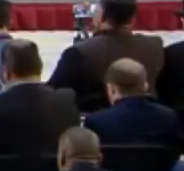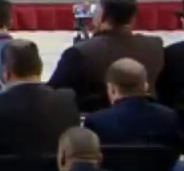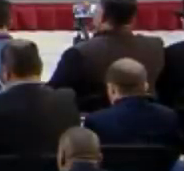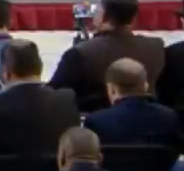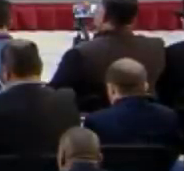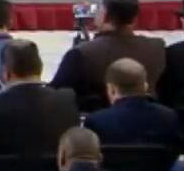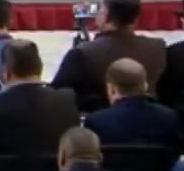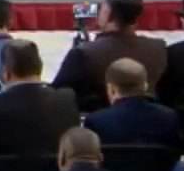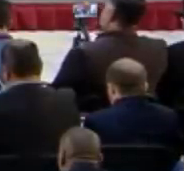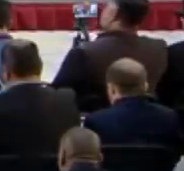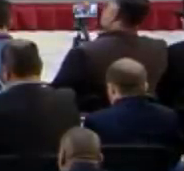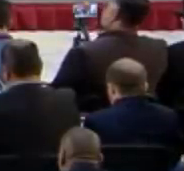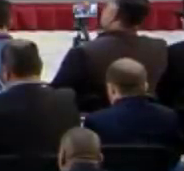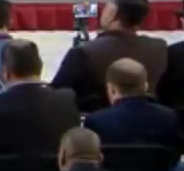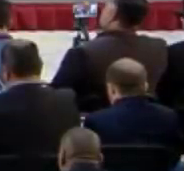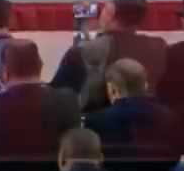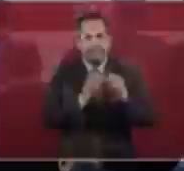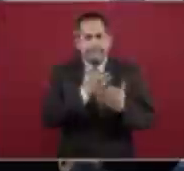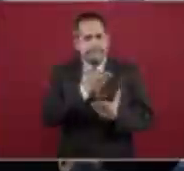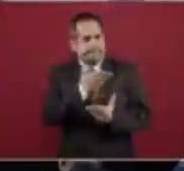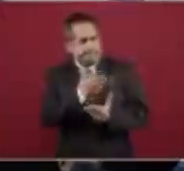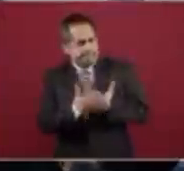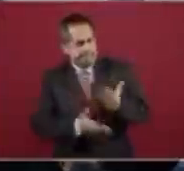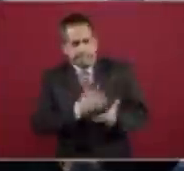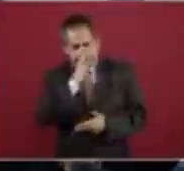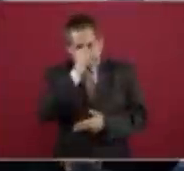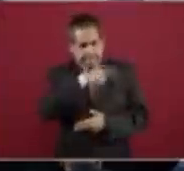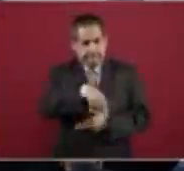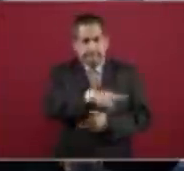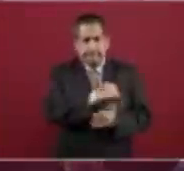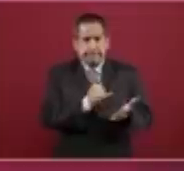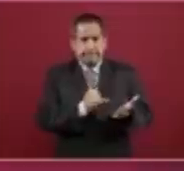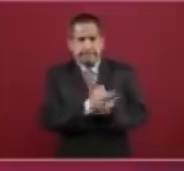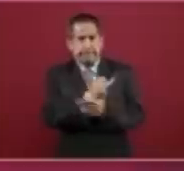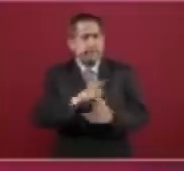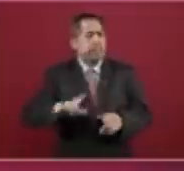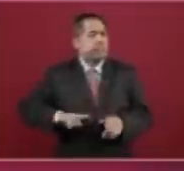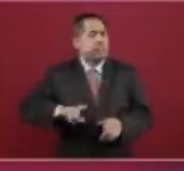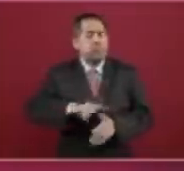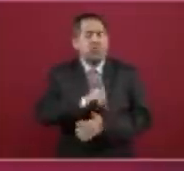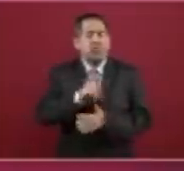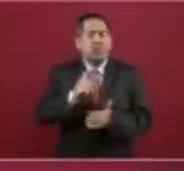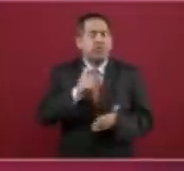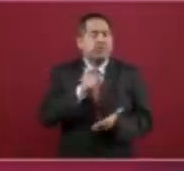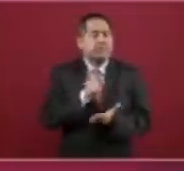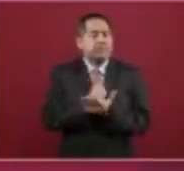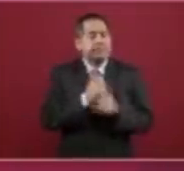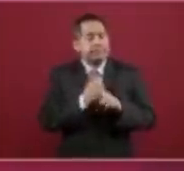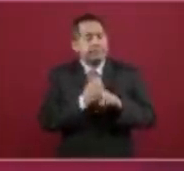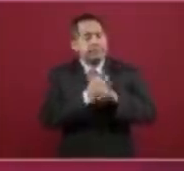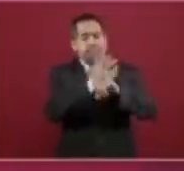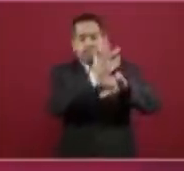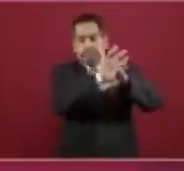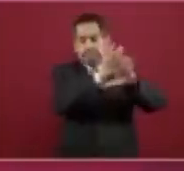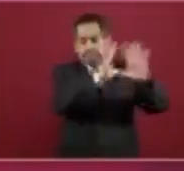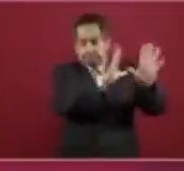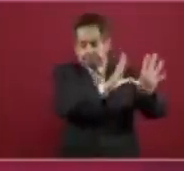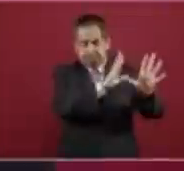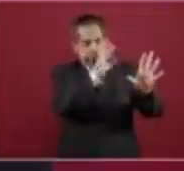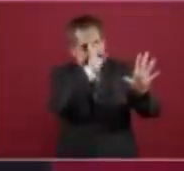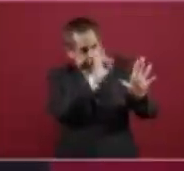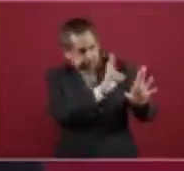siendo también muy respetuosos de las decisiones que está tomando el gobierno de Estados Unidos,